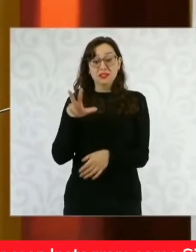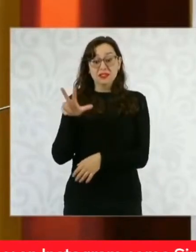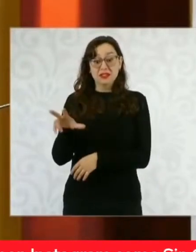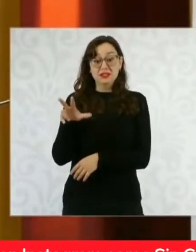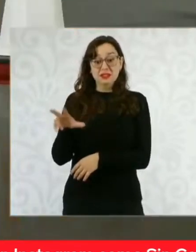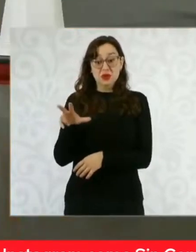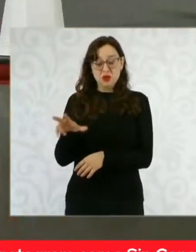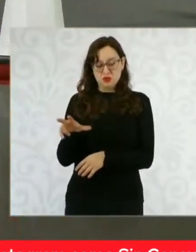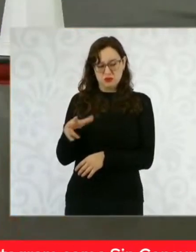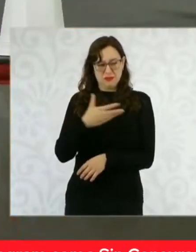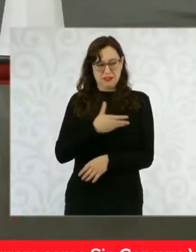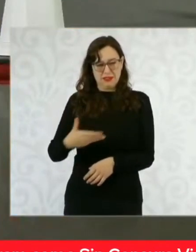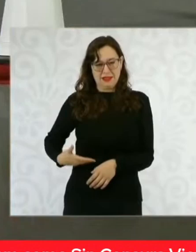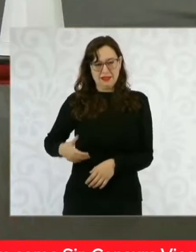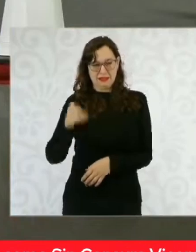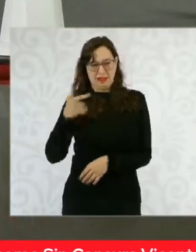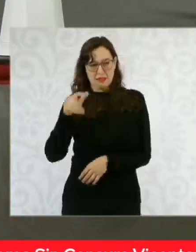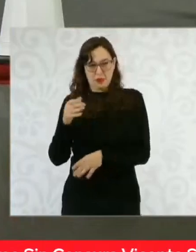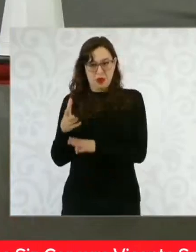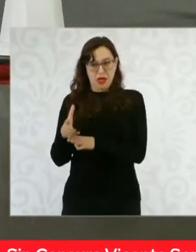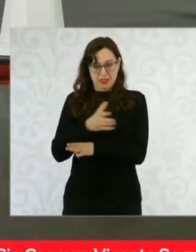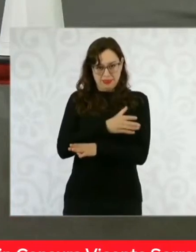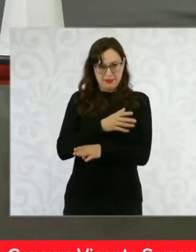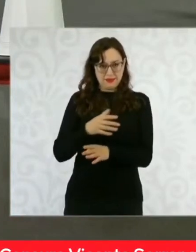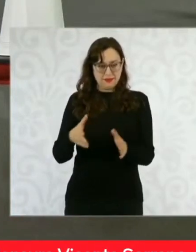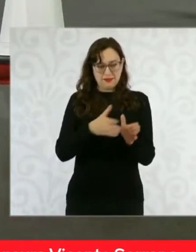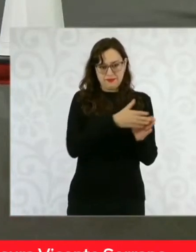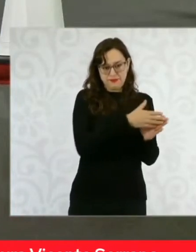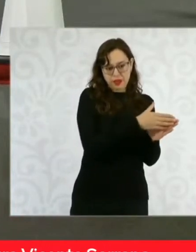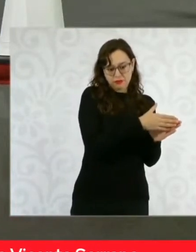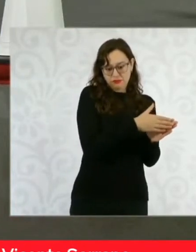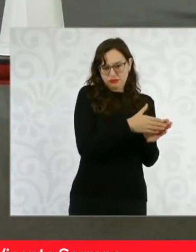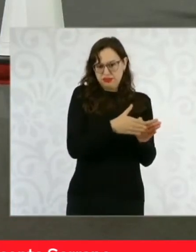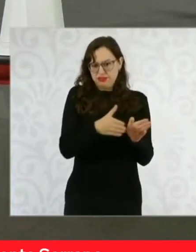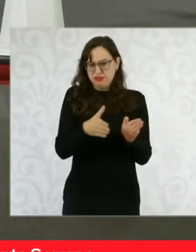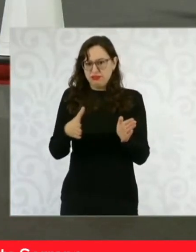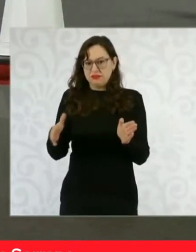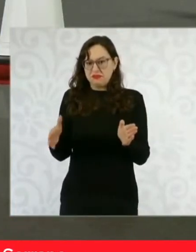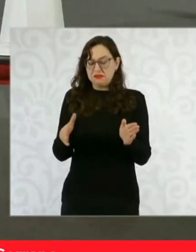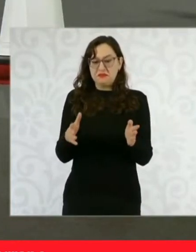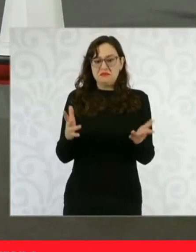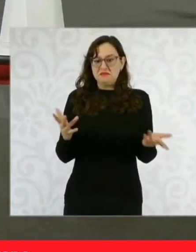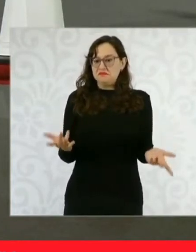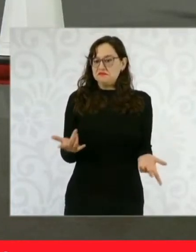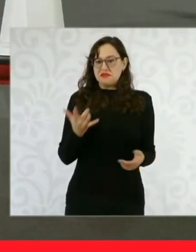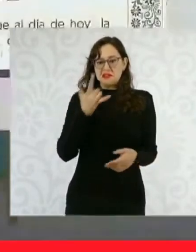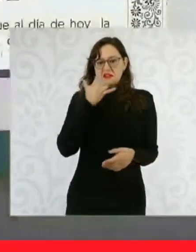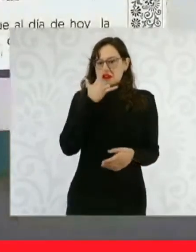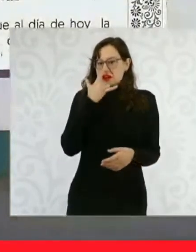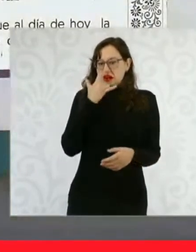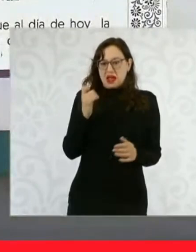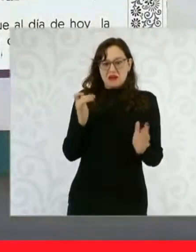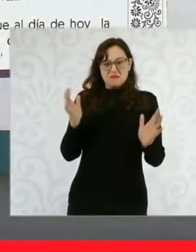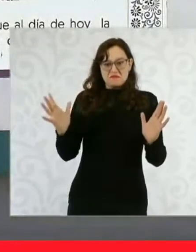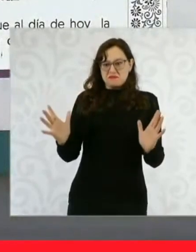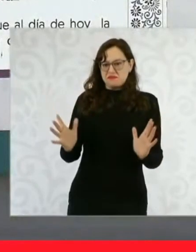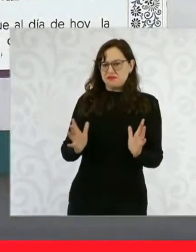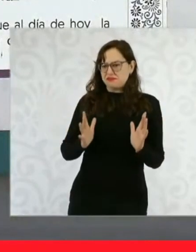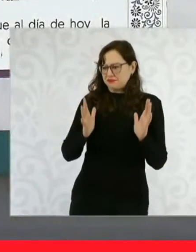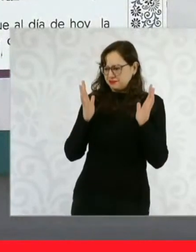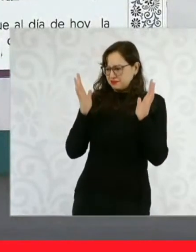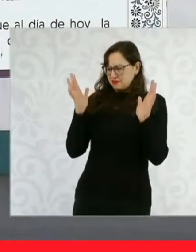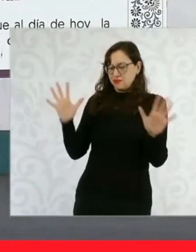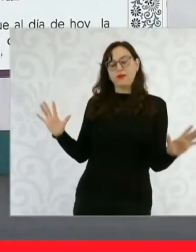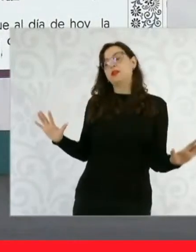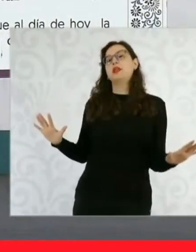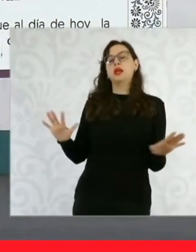Obrador, de manera inexplicable se entregaron créditos cuya